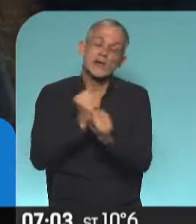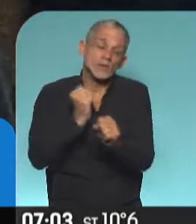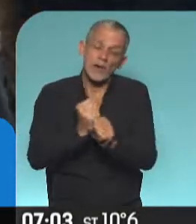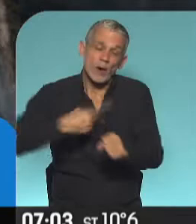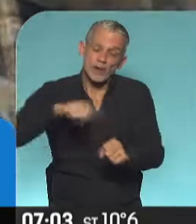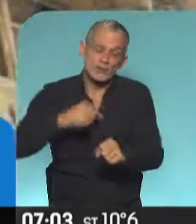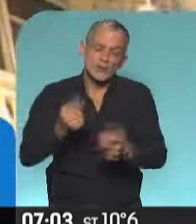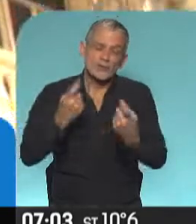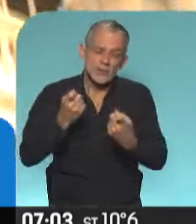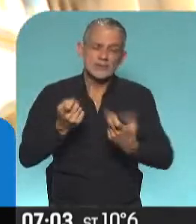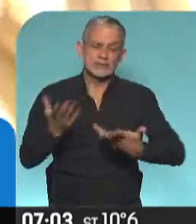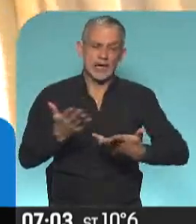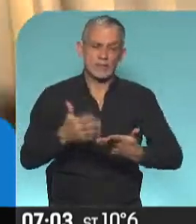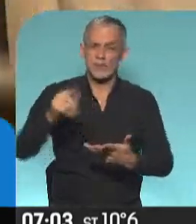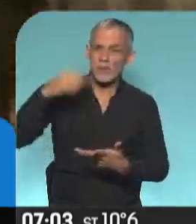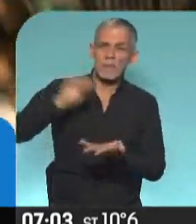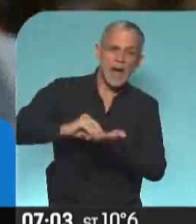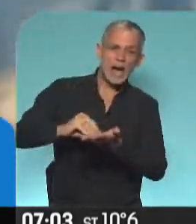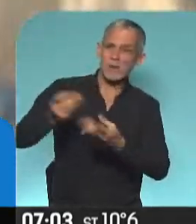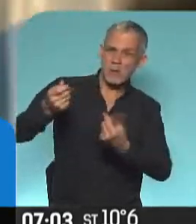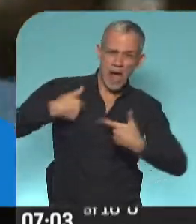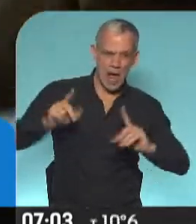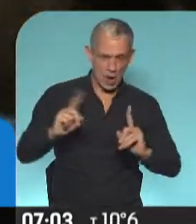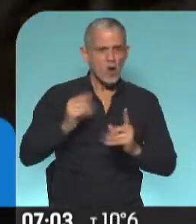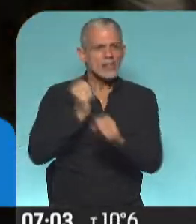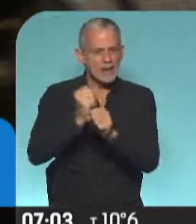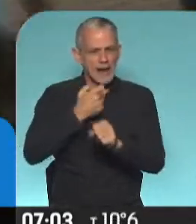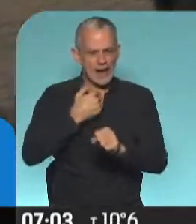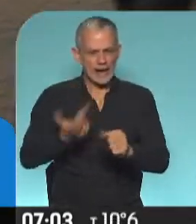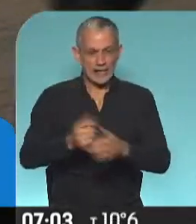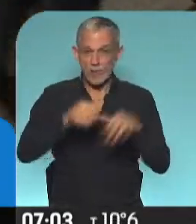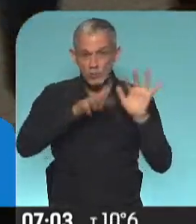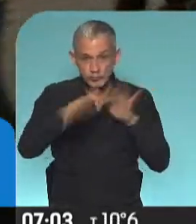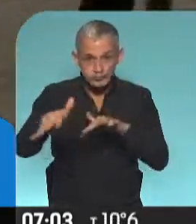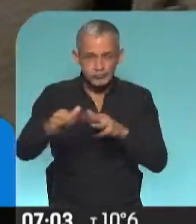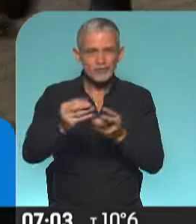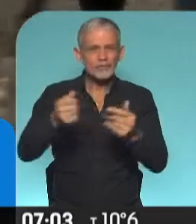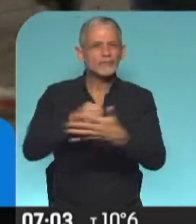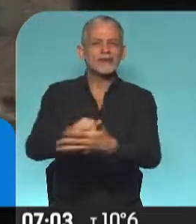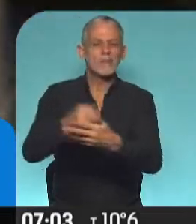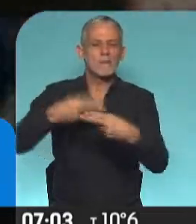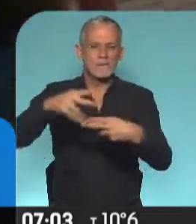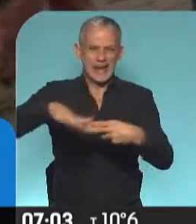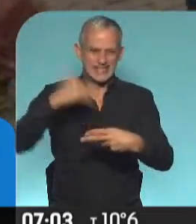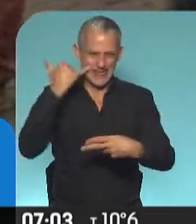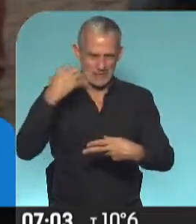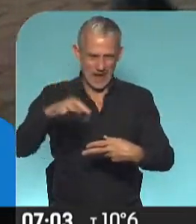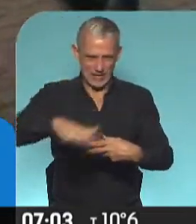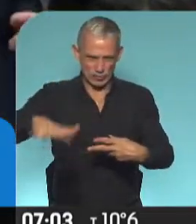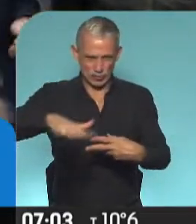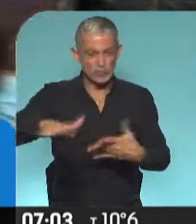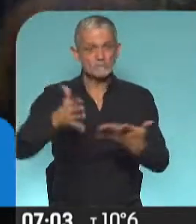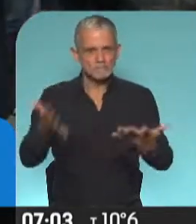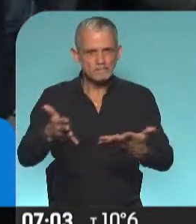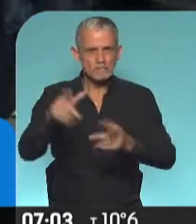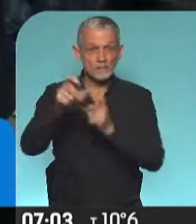estamos pidiendo. No queremos otra cosa más que trabajar. La concentración finalizó en Plaza de Mayo y si bien los